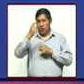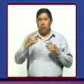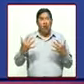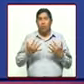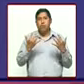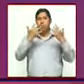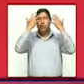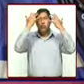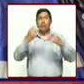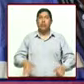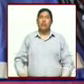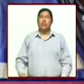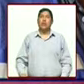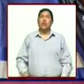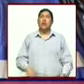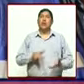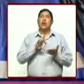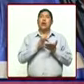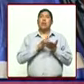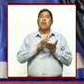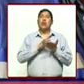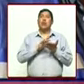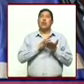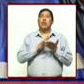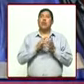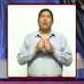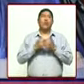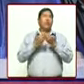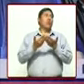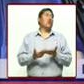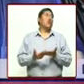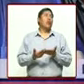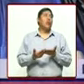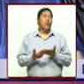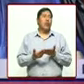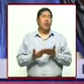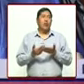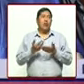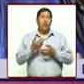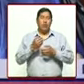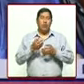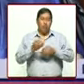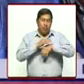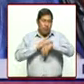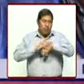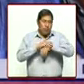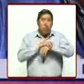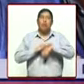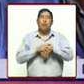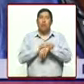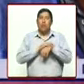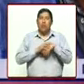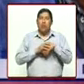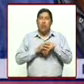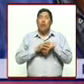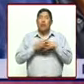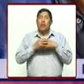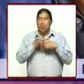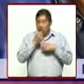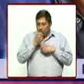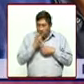humareda. Medicamentos principalmente consisten en analgésicos, antiinflamatorios, antibióticos